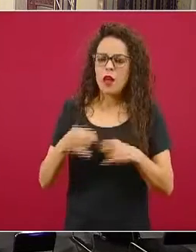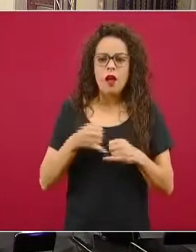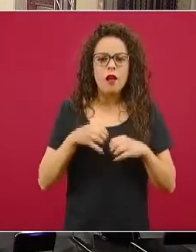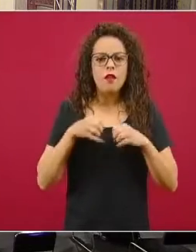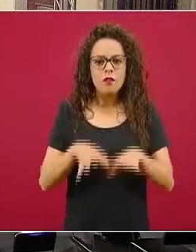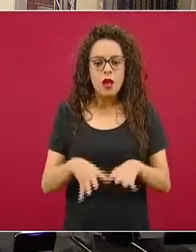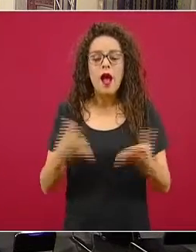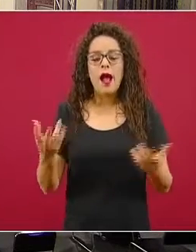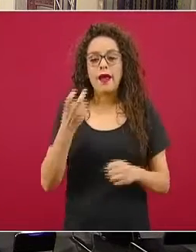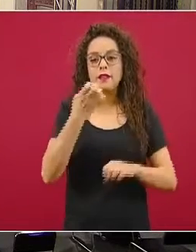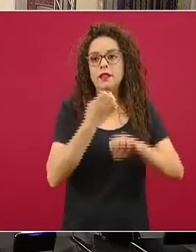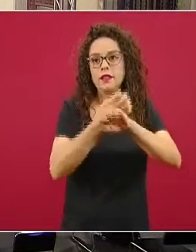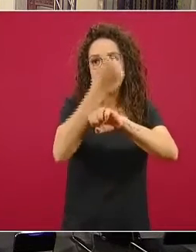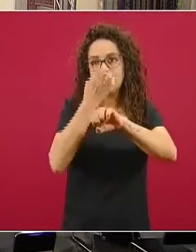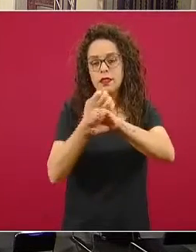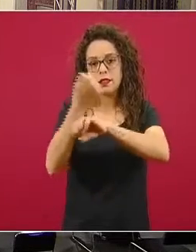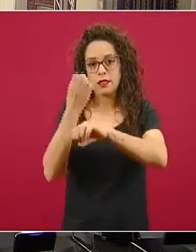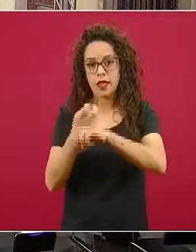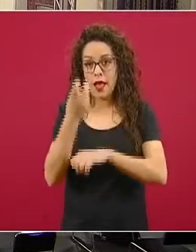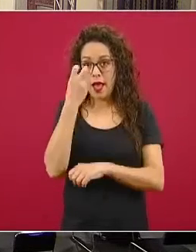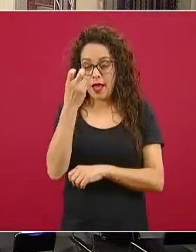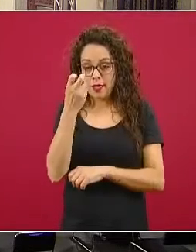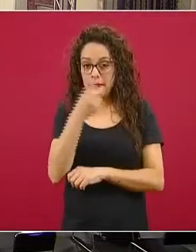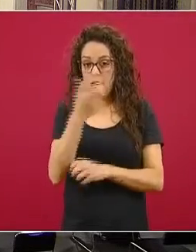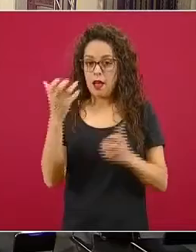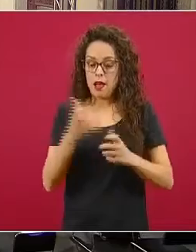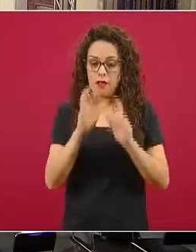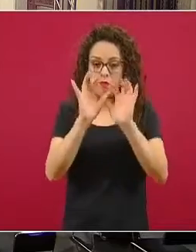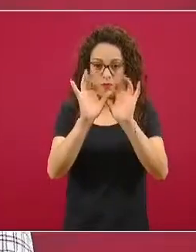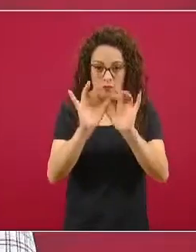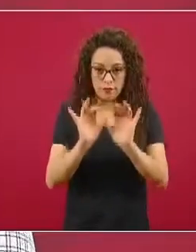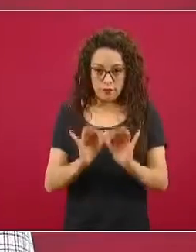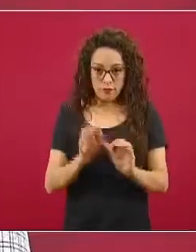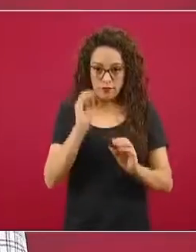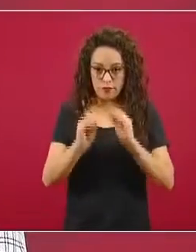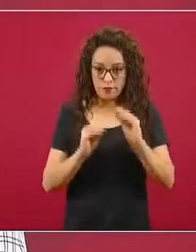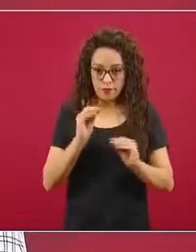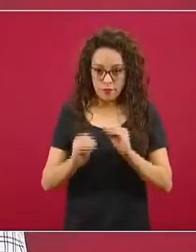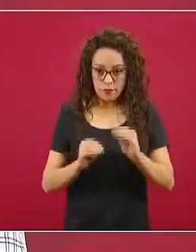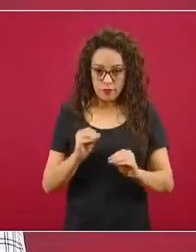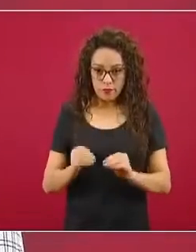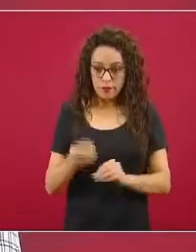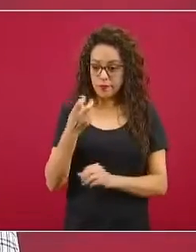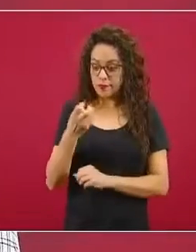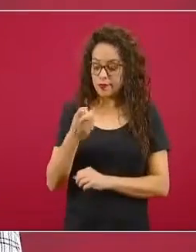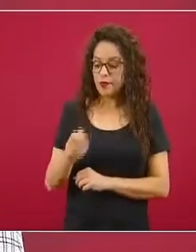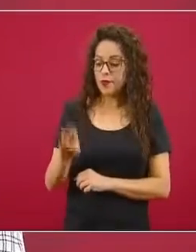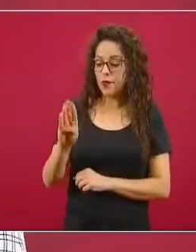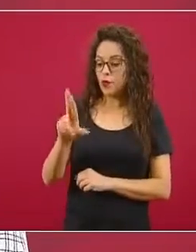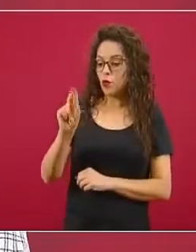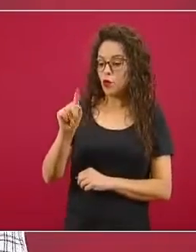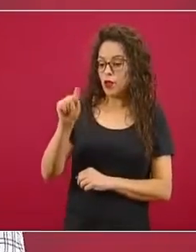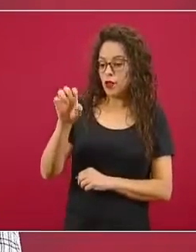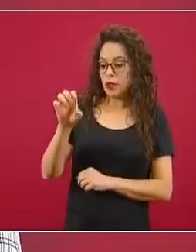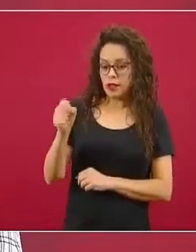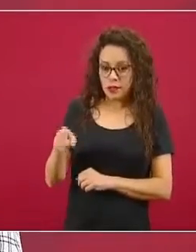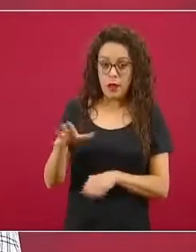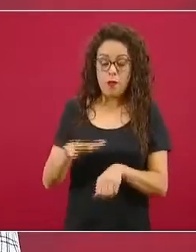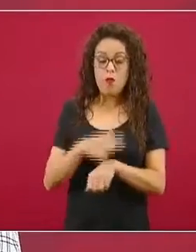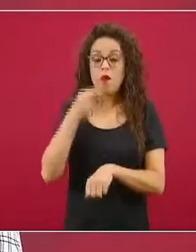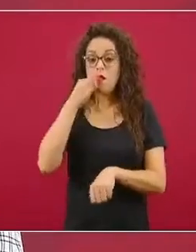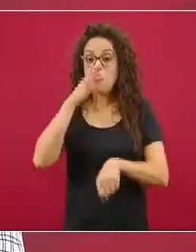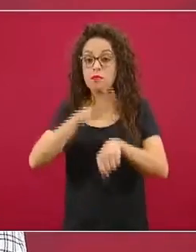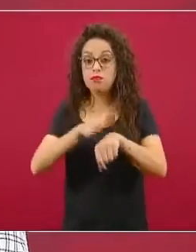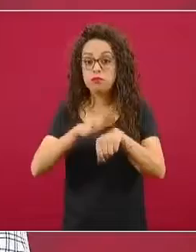en las entidades federativas. En el tema específico de brotes, esto es bueno porque cuando un brote es notificado